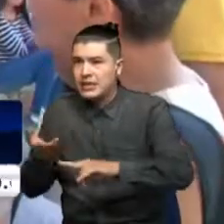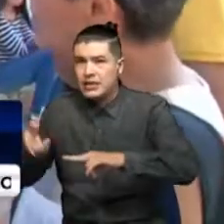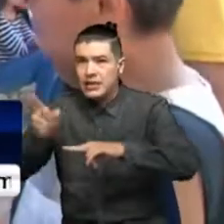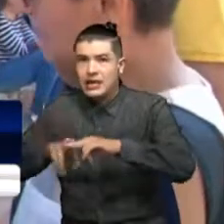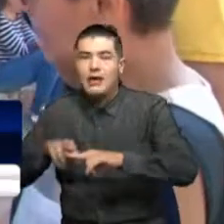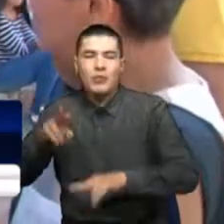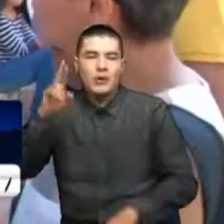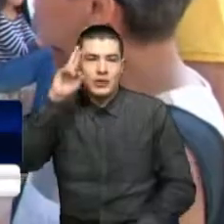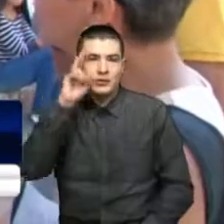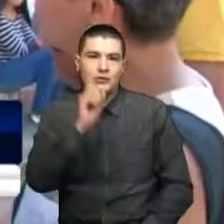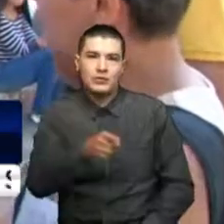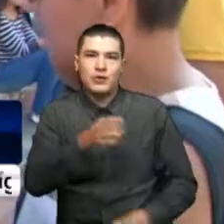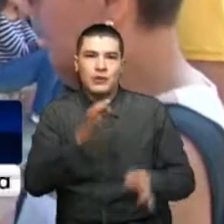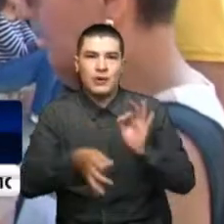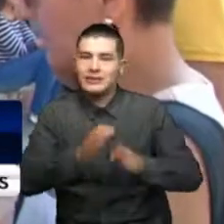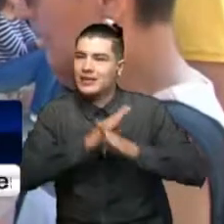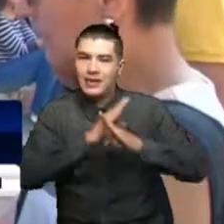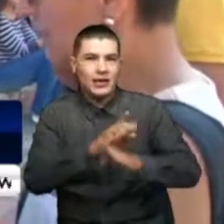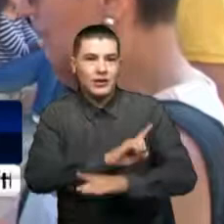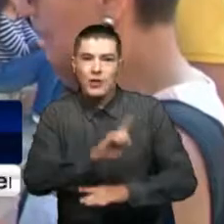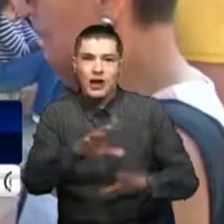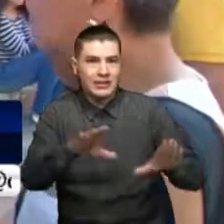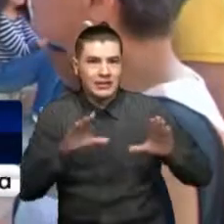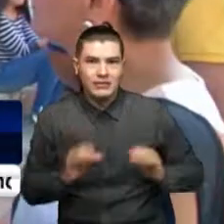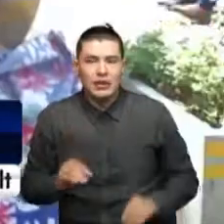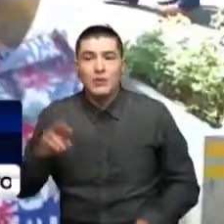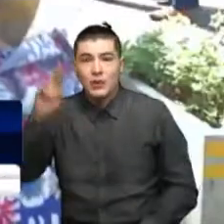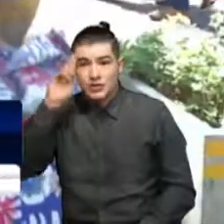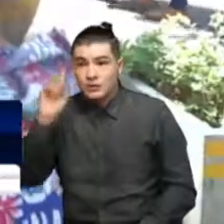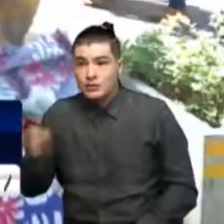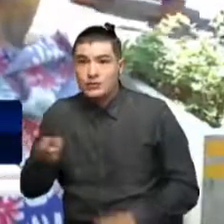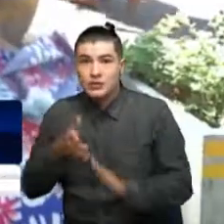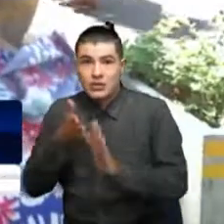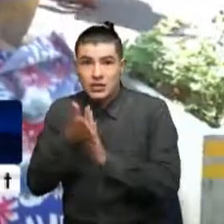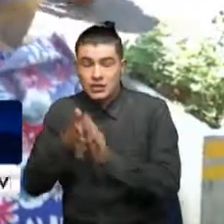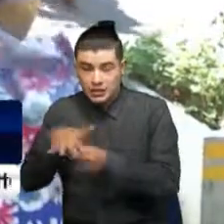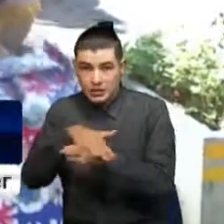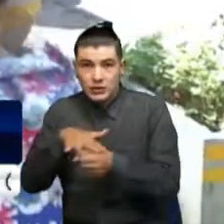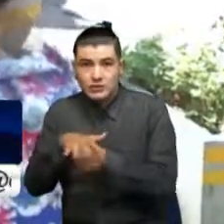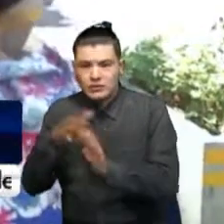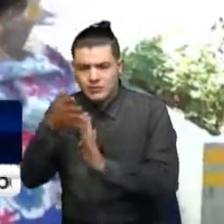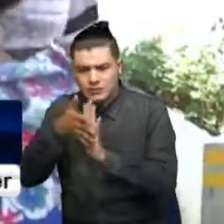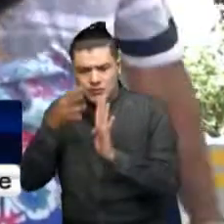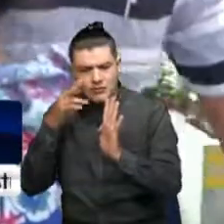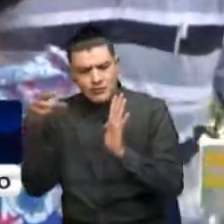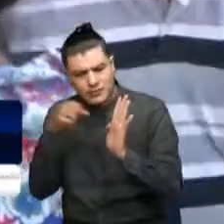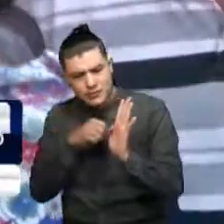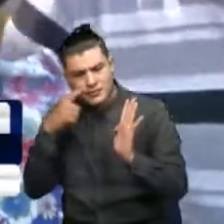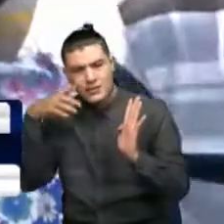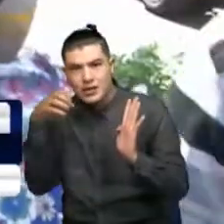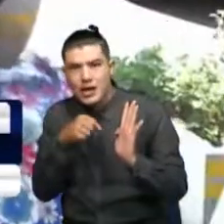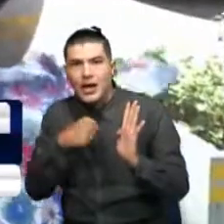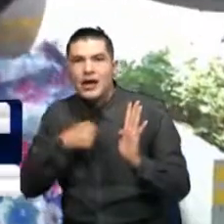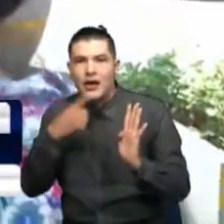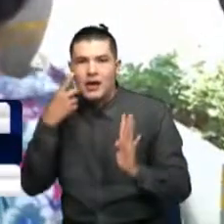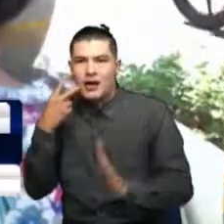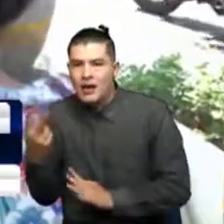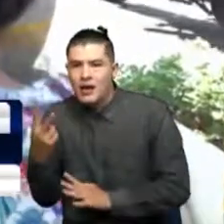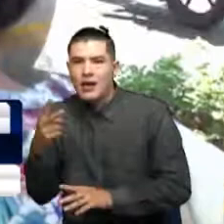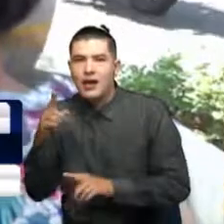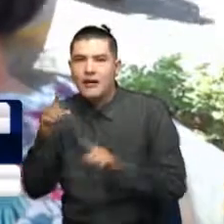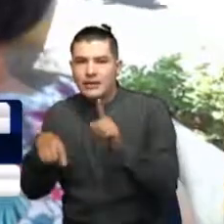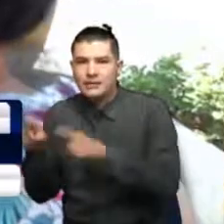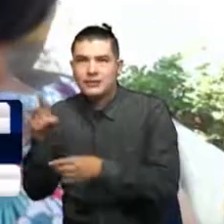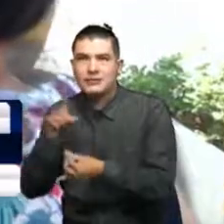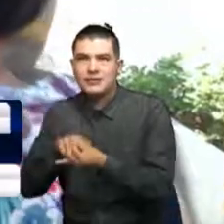ya se ha puesto en evidencia en varios reclamantes he podido de manera cercana ver en ocasiones